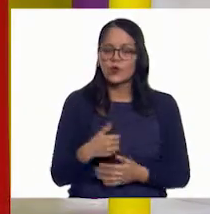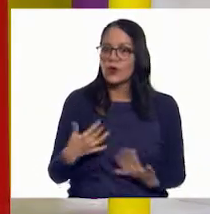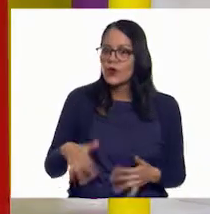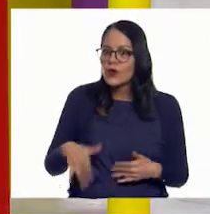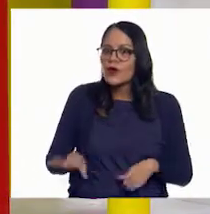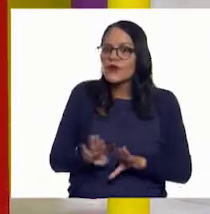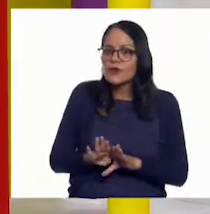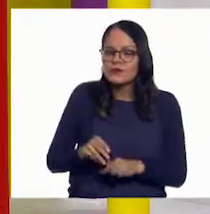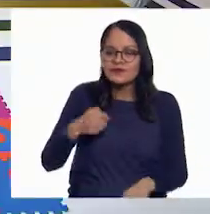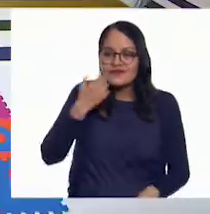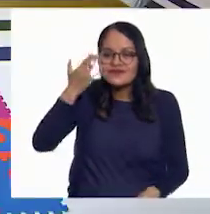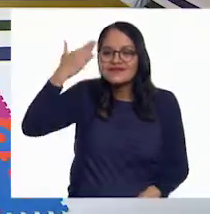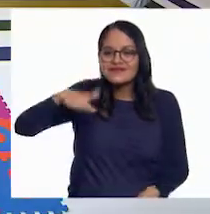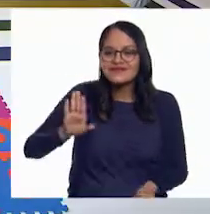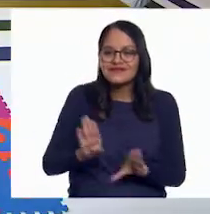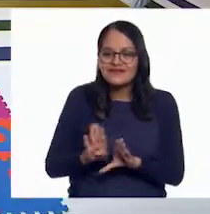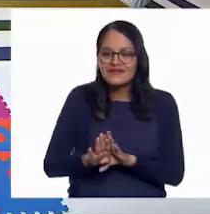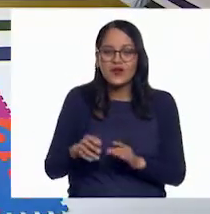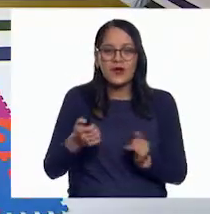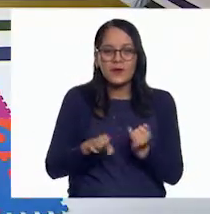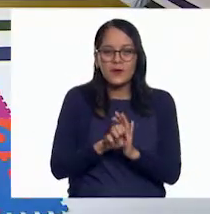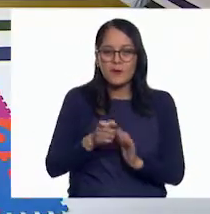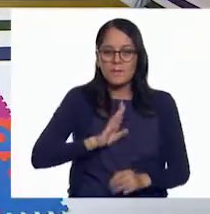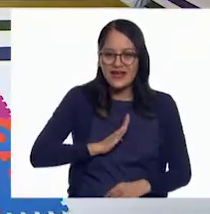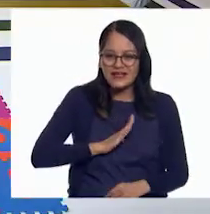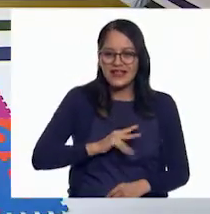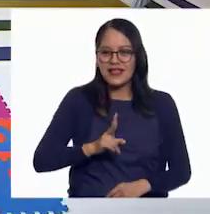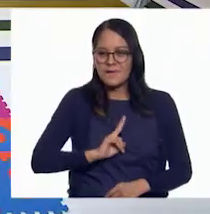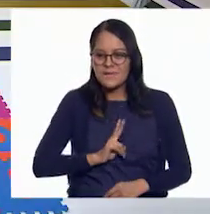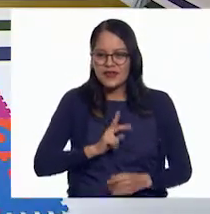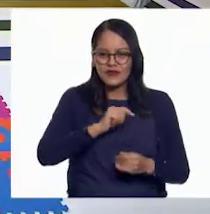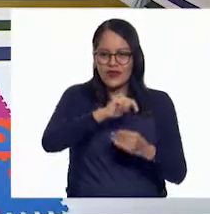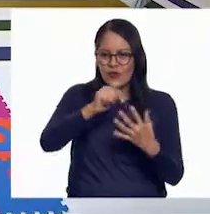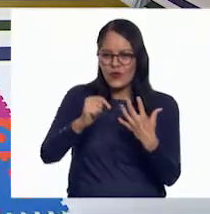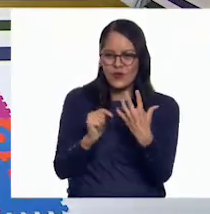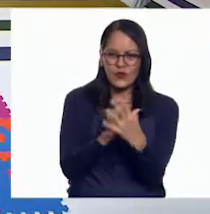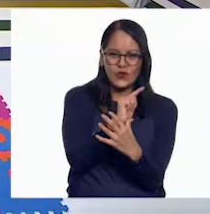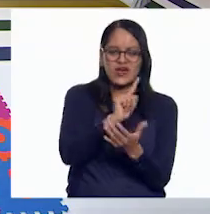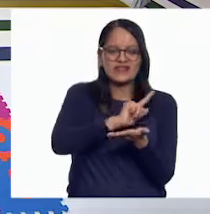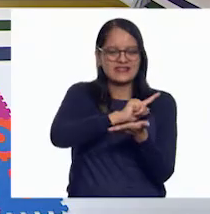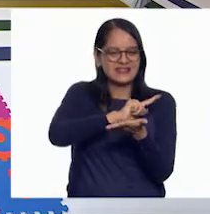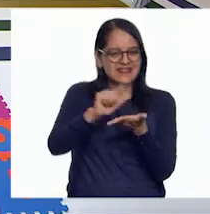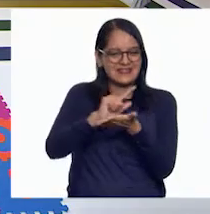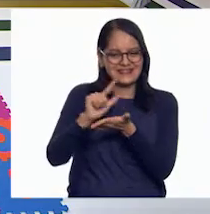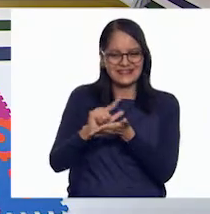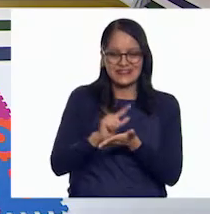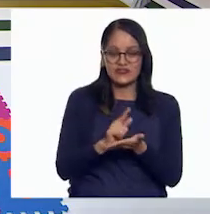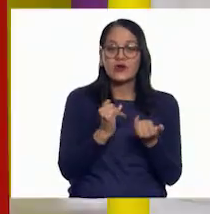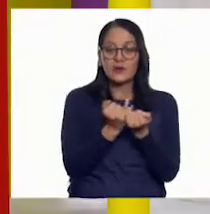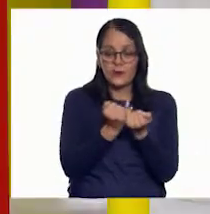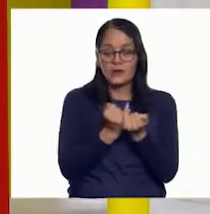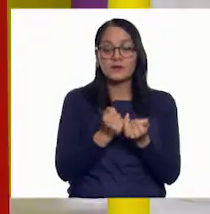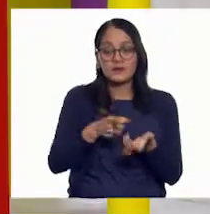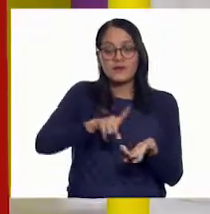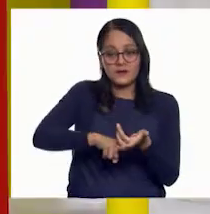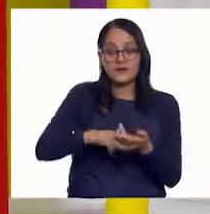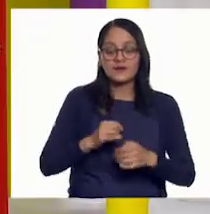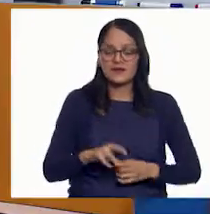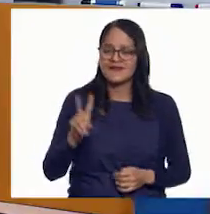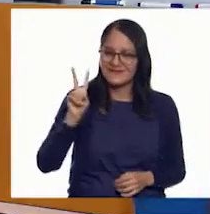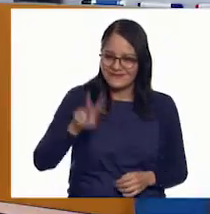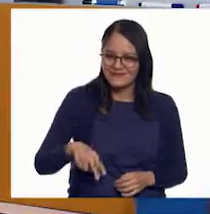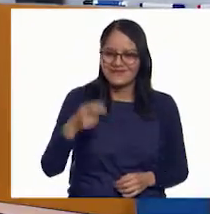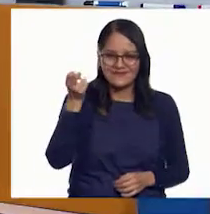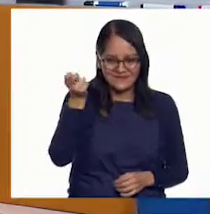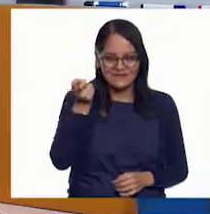este remedio casero para ¡chua! Los virus, ¡chua! Las bacterias, ¡chua! ¡Chua! ¡Chua! Con nuestro desinfectante con especias. Sí,